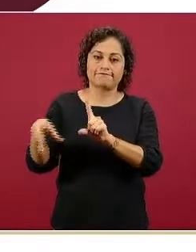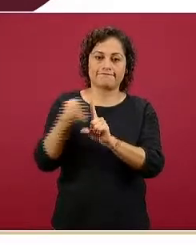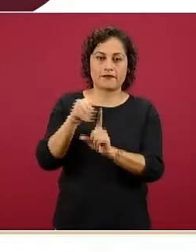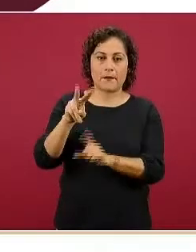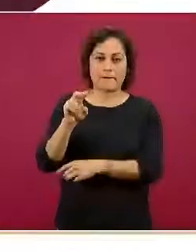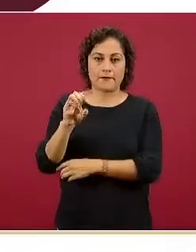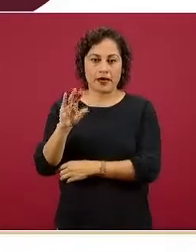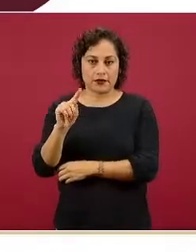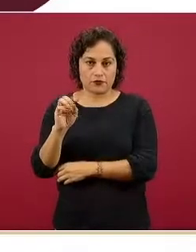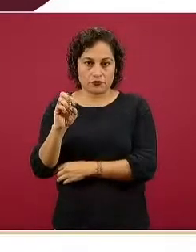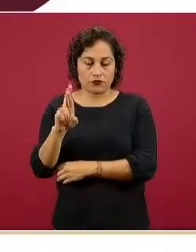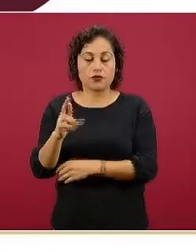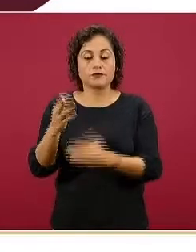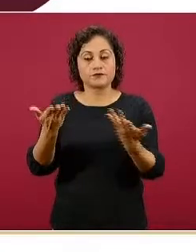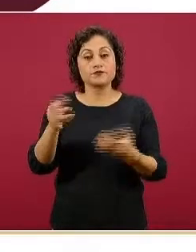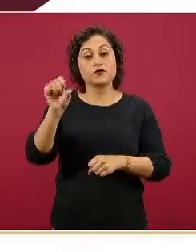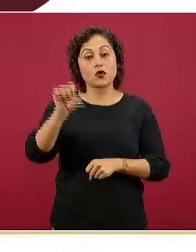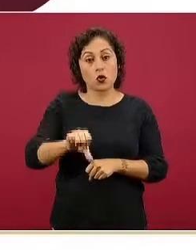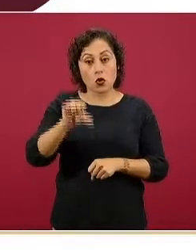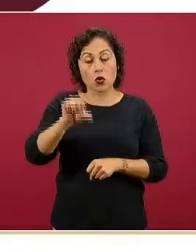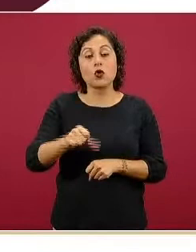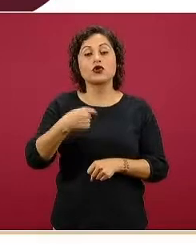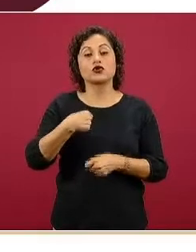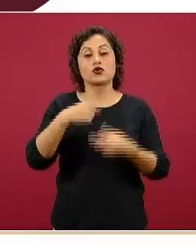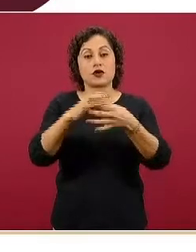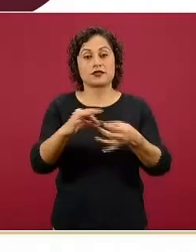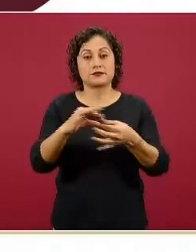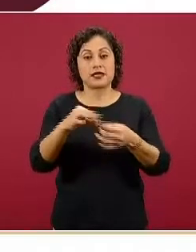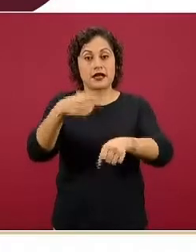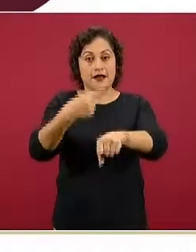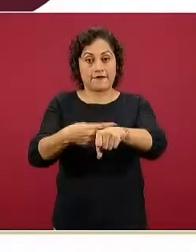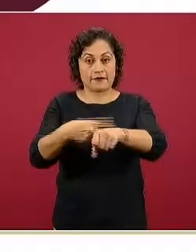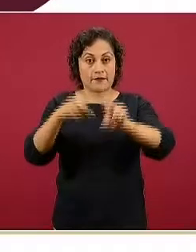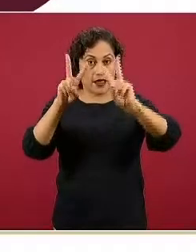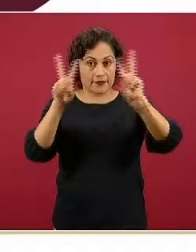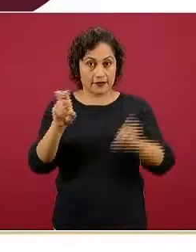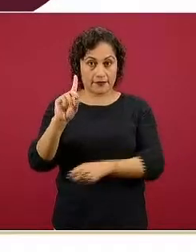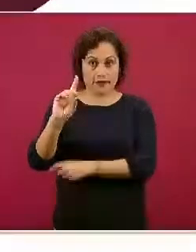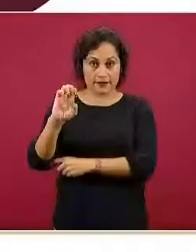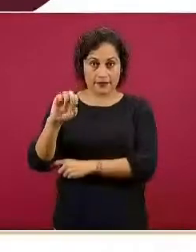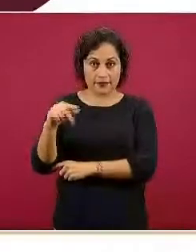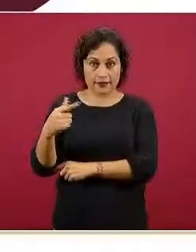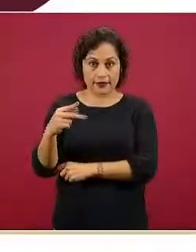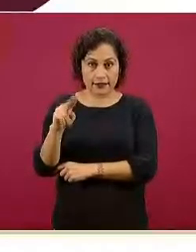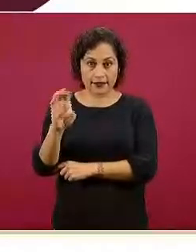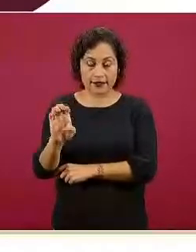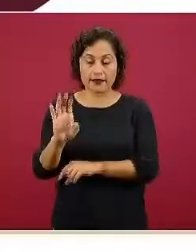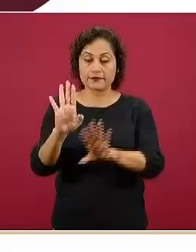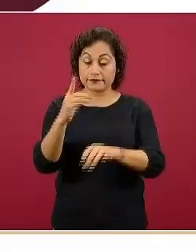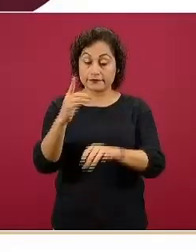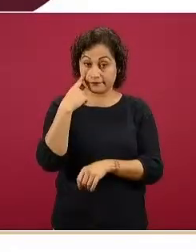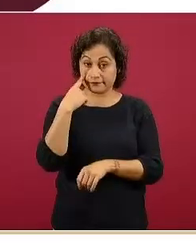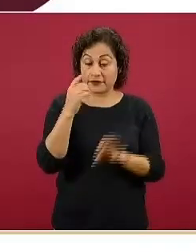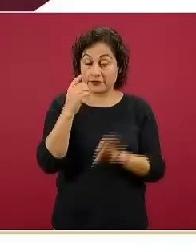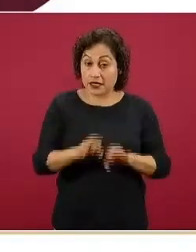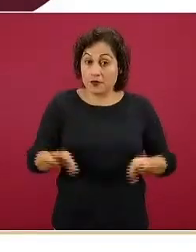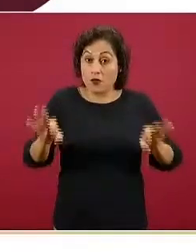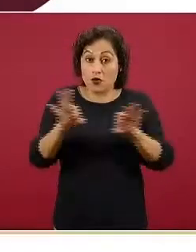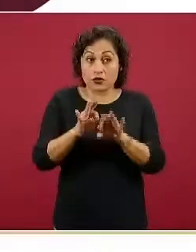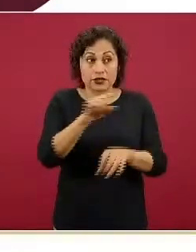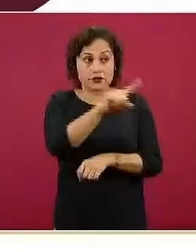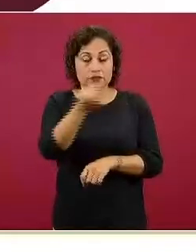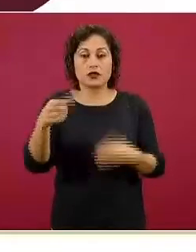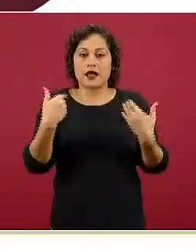a hablar específicamente del tema de dengue. Entonces, miren, es importante que nosotros sepamos qué es